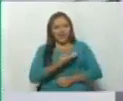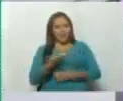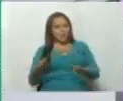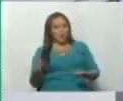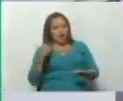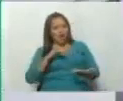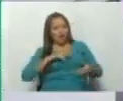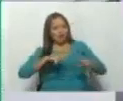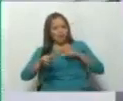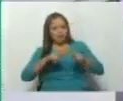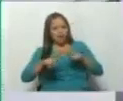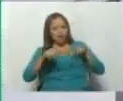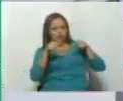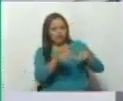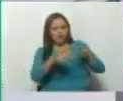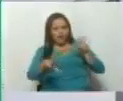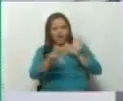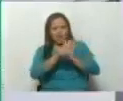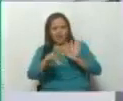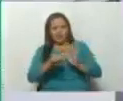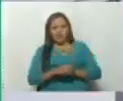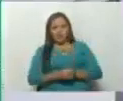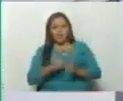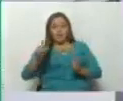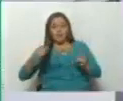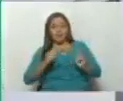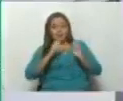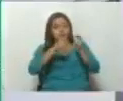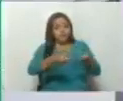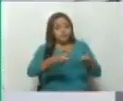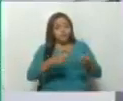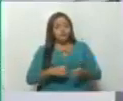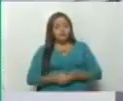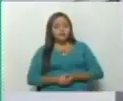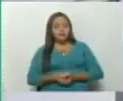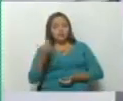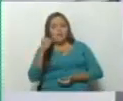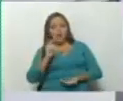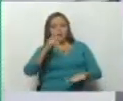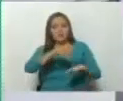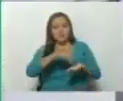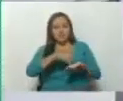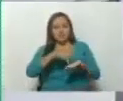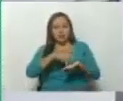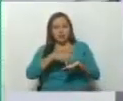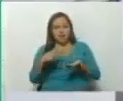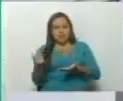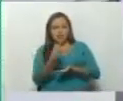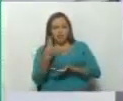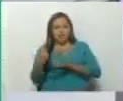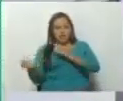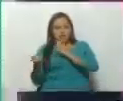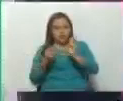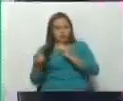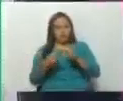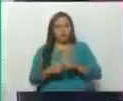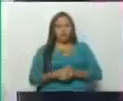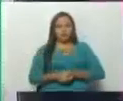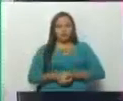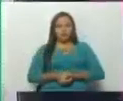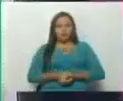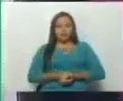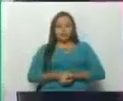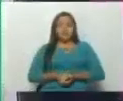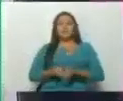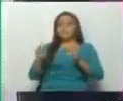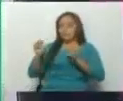al instrumento legal y que a lo mejor fueron ya presentadas o se han sumado para pasar a segunda discusión? Mira, el tema de los